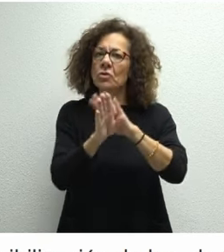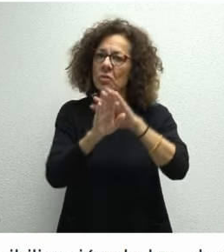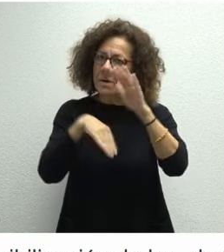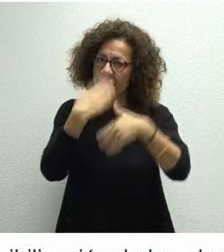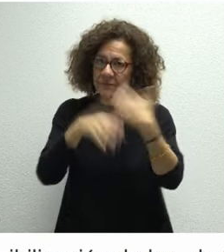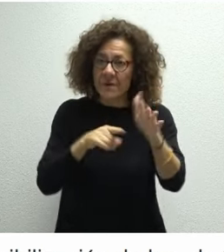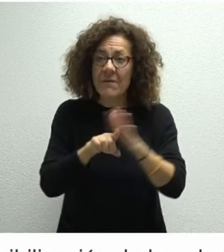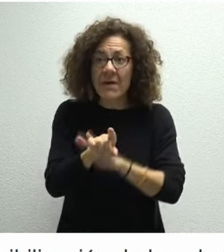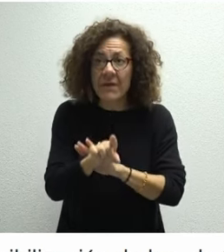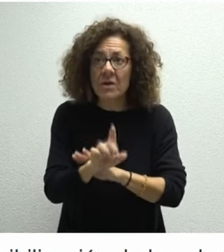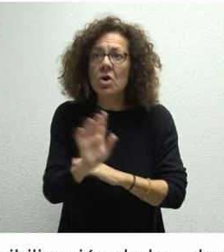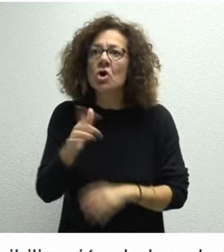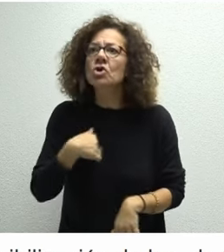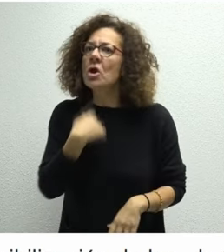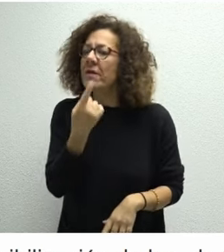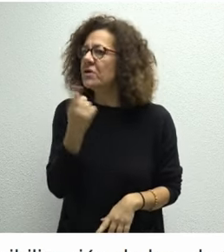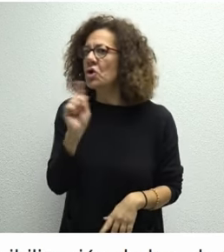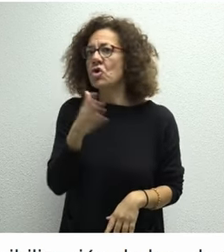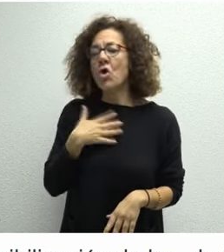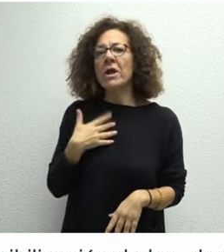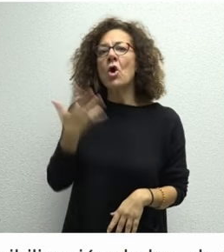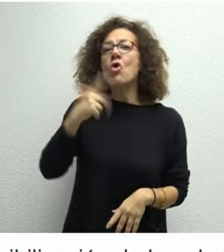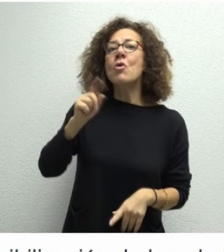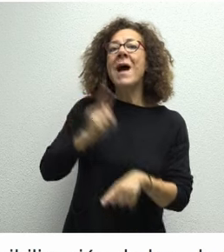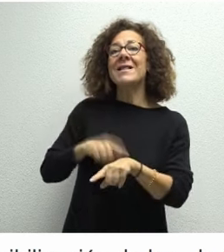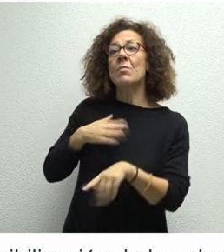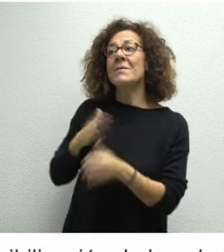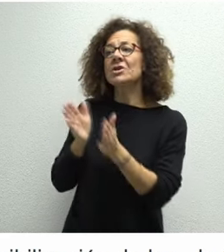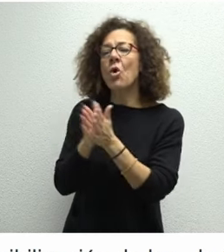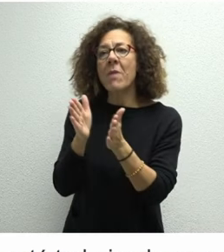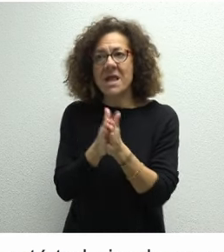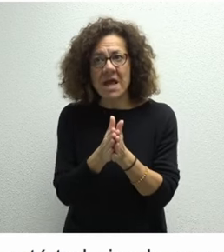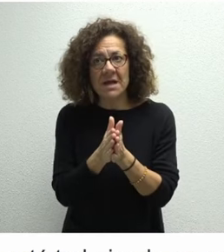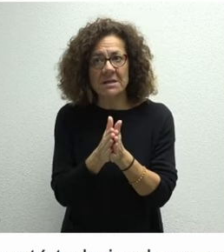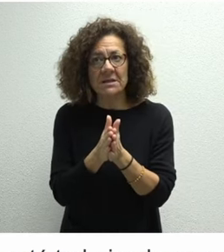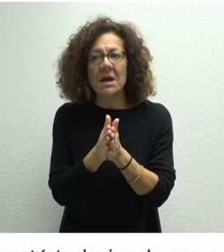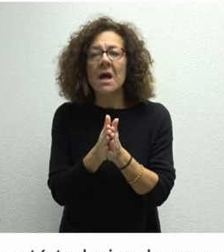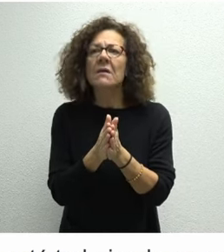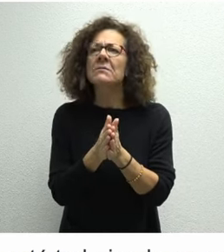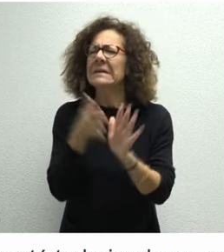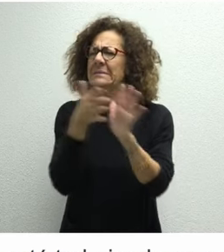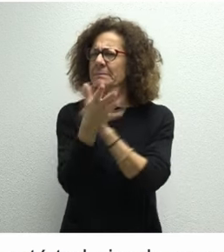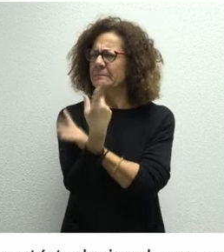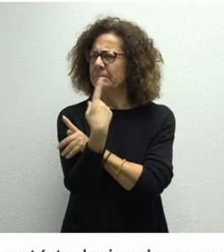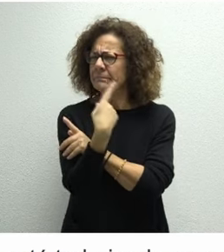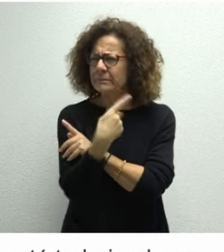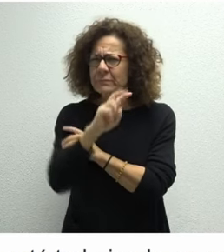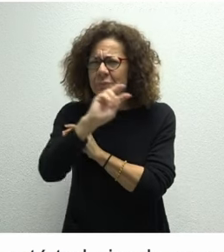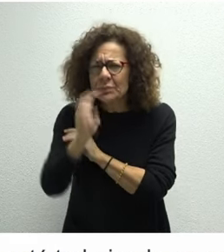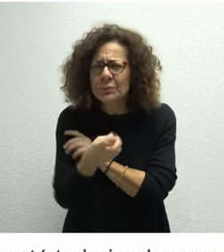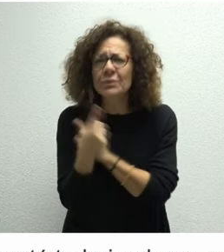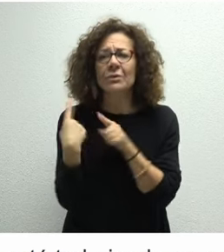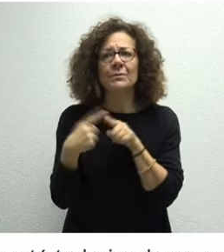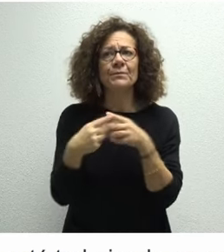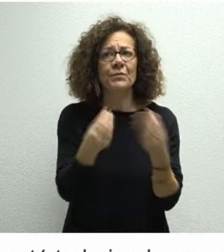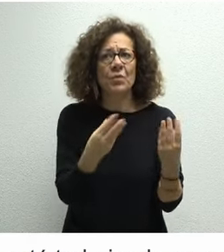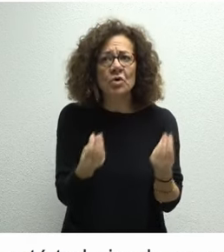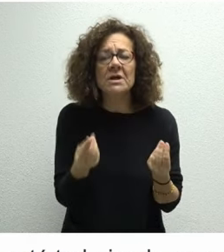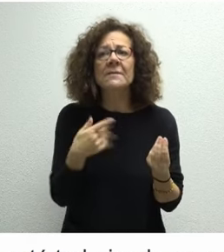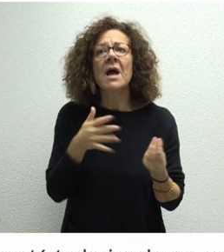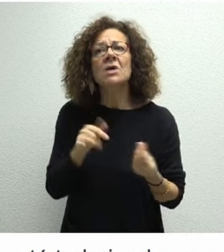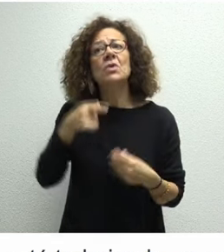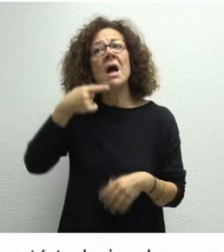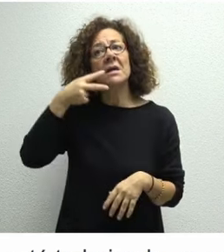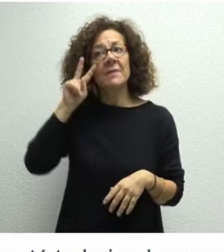avanzando lo he dicho yo no quiero robar más tiempo a mis compañeras que tienen muchas cosas que contarnos eh ti una